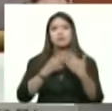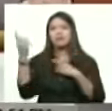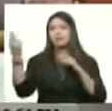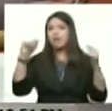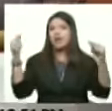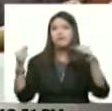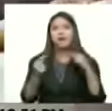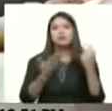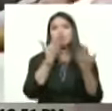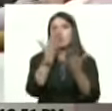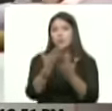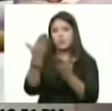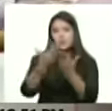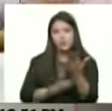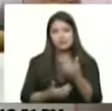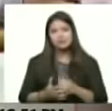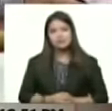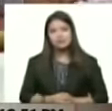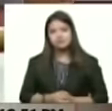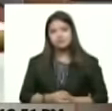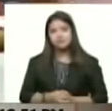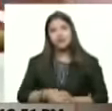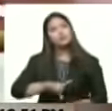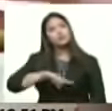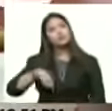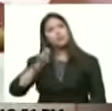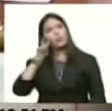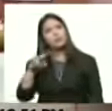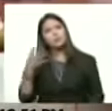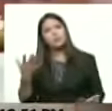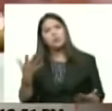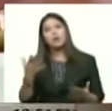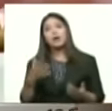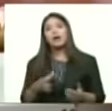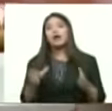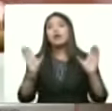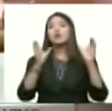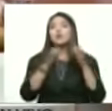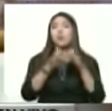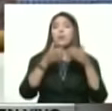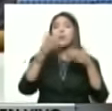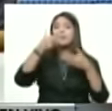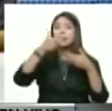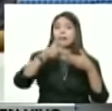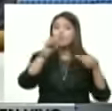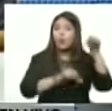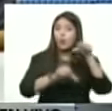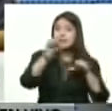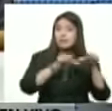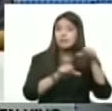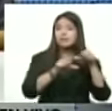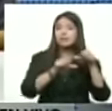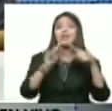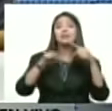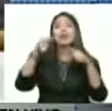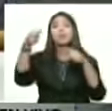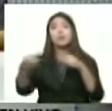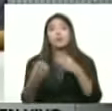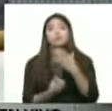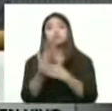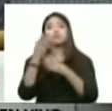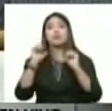debate con las propuestas. Allí estuvimos viendo, bueno, el desarrollo de la mesa de petroquímica que dentro de unos minutos se va a